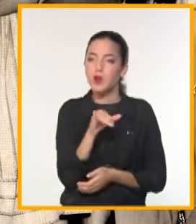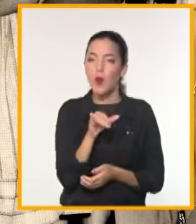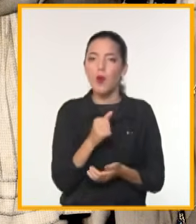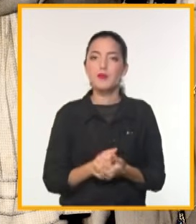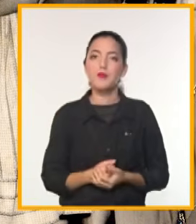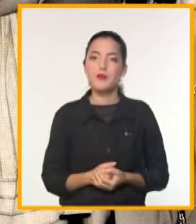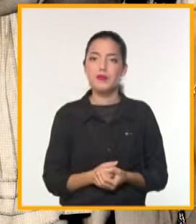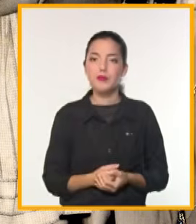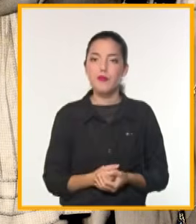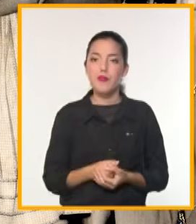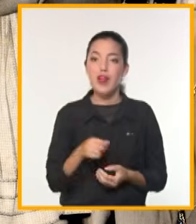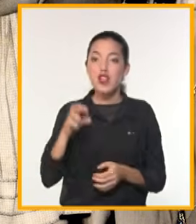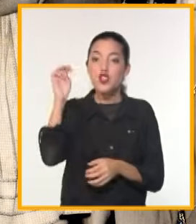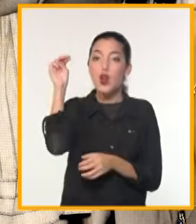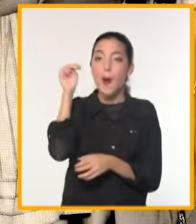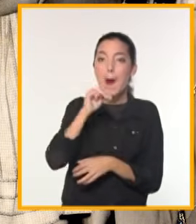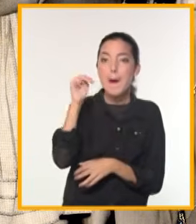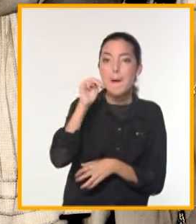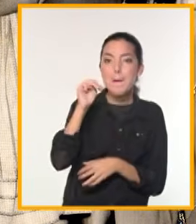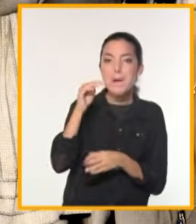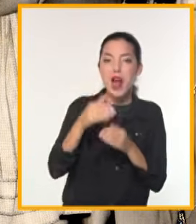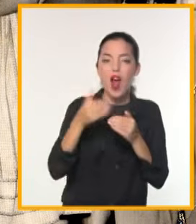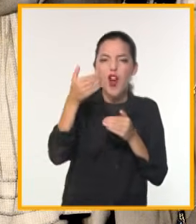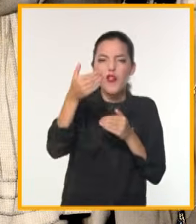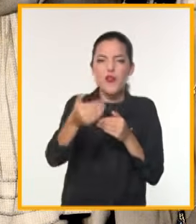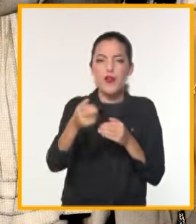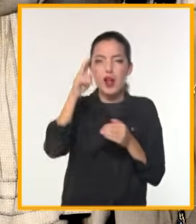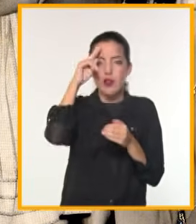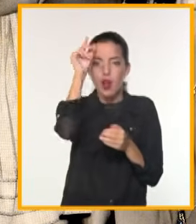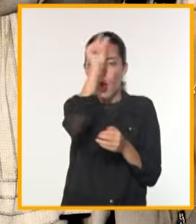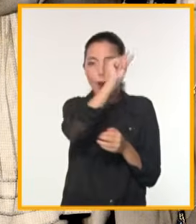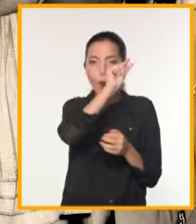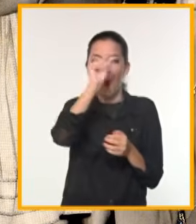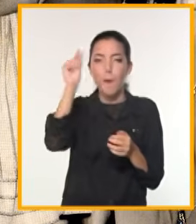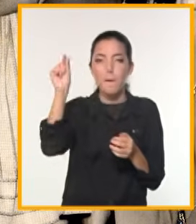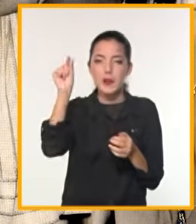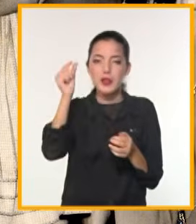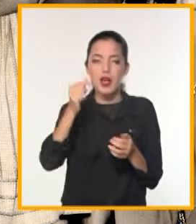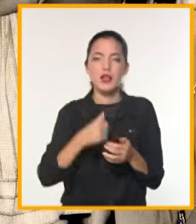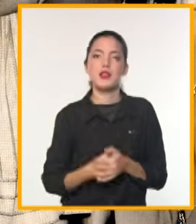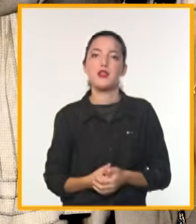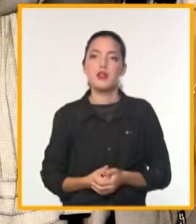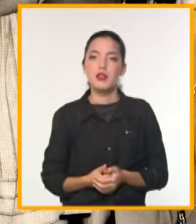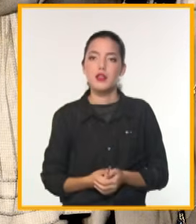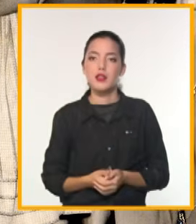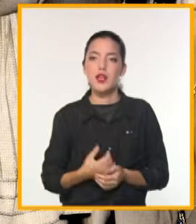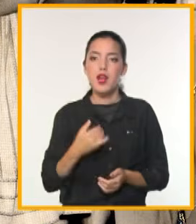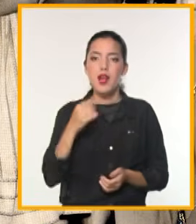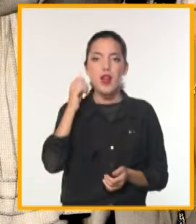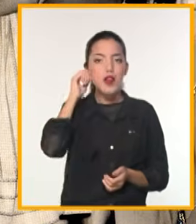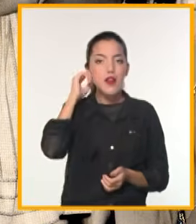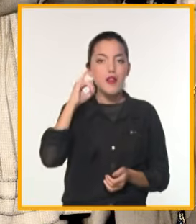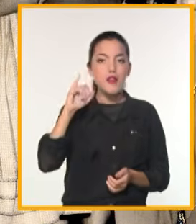Finlay. Hoy en día es 124, cuando aquello era paseo.